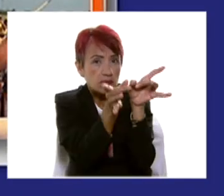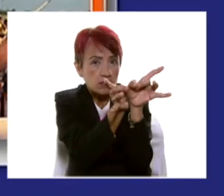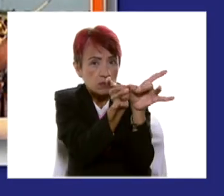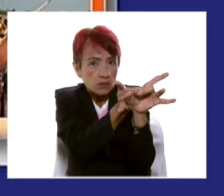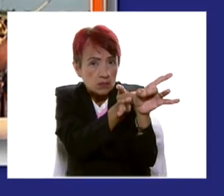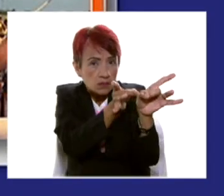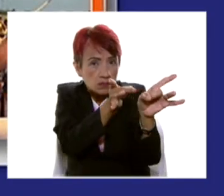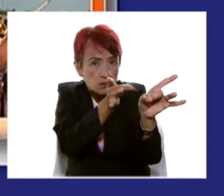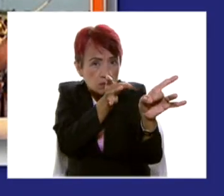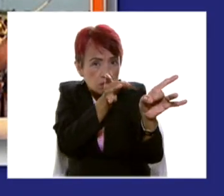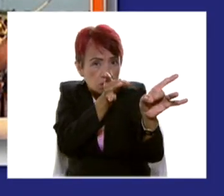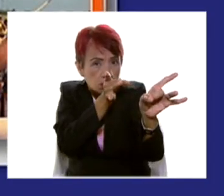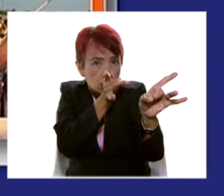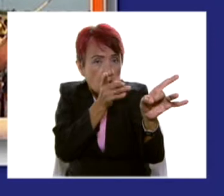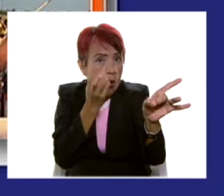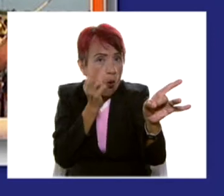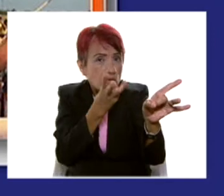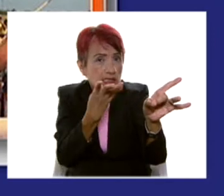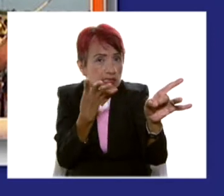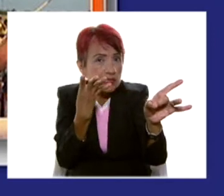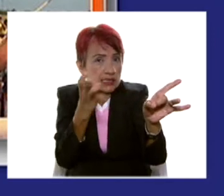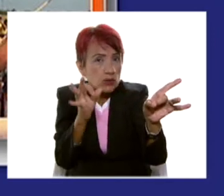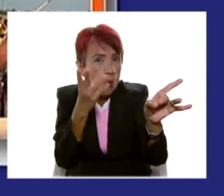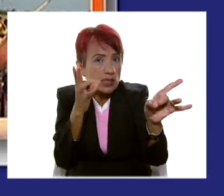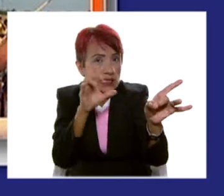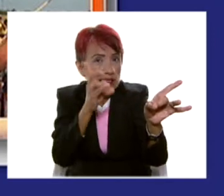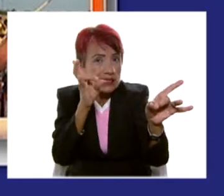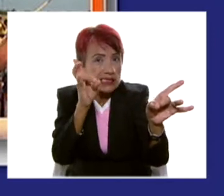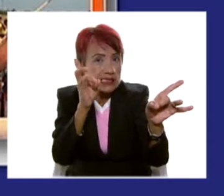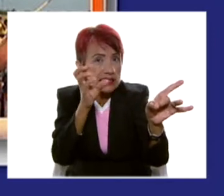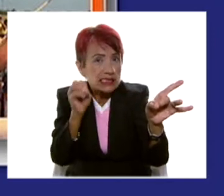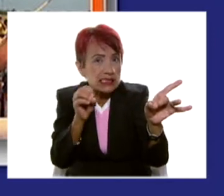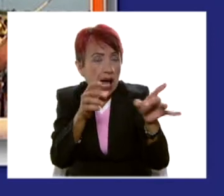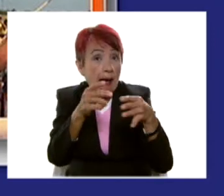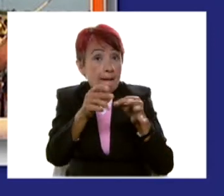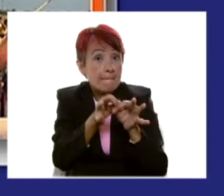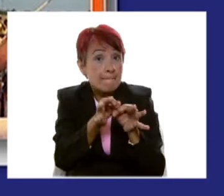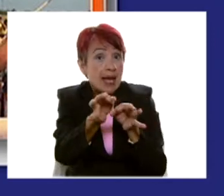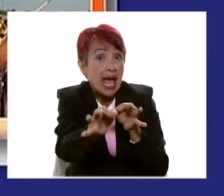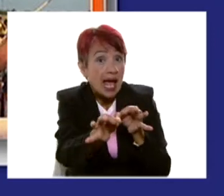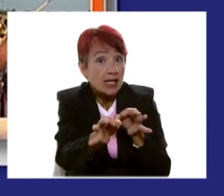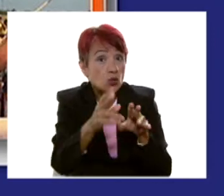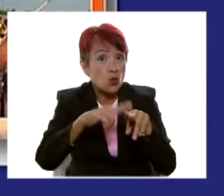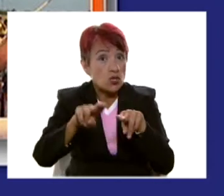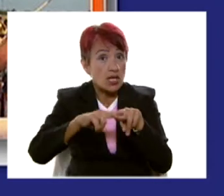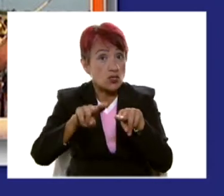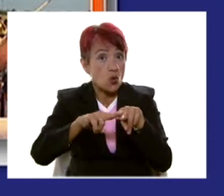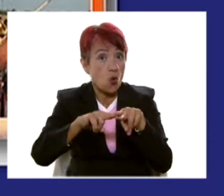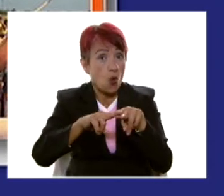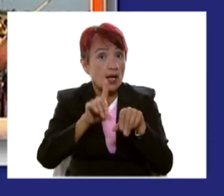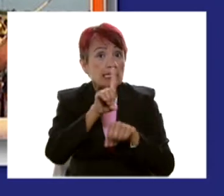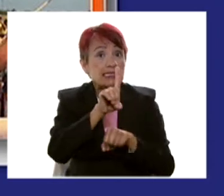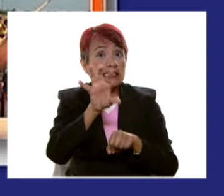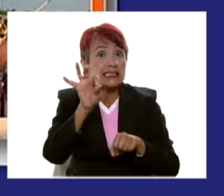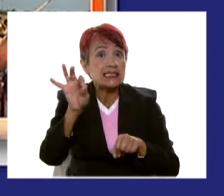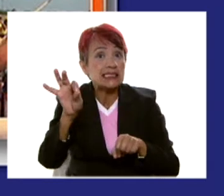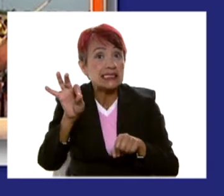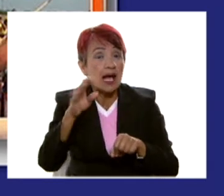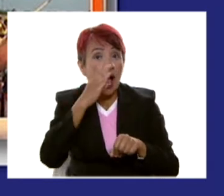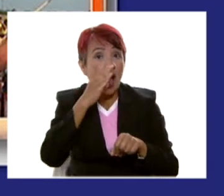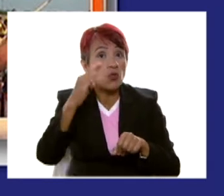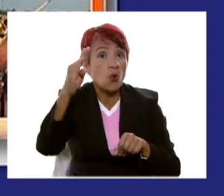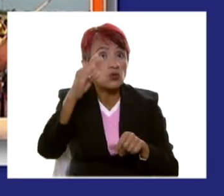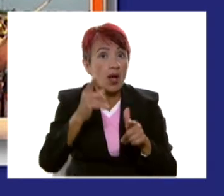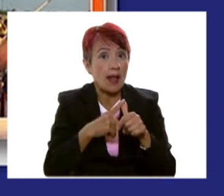referencia a una distancia mínima de 50 a 70 metros para los niños y de 100 a 2.500 metros para los adultos.